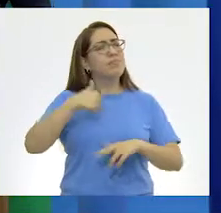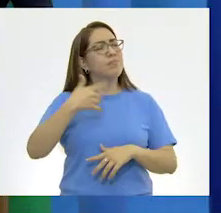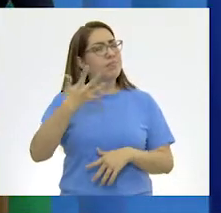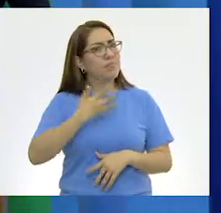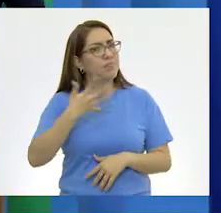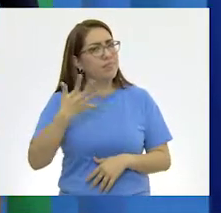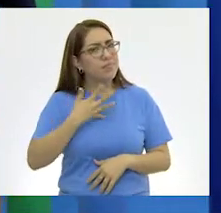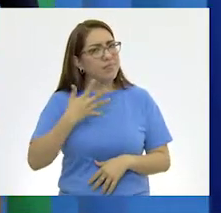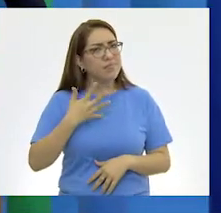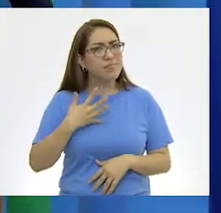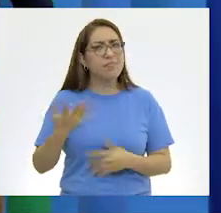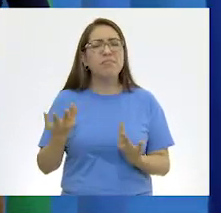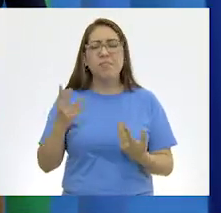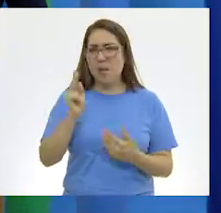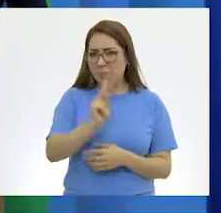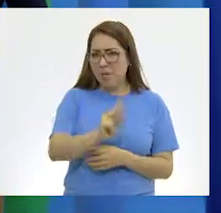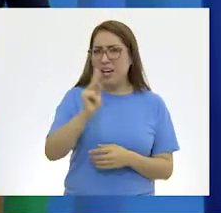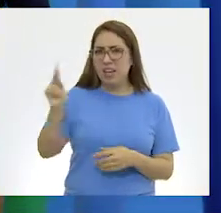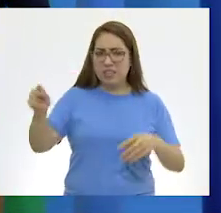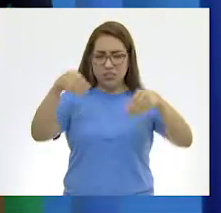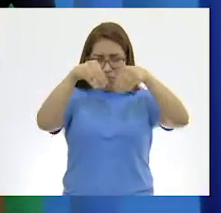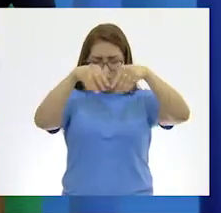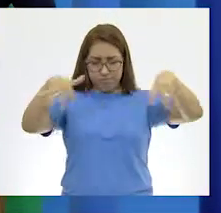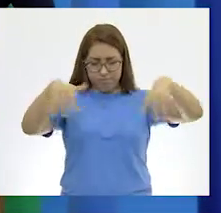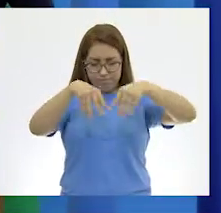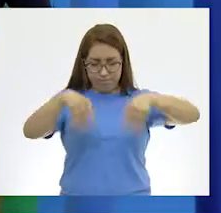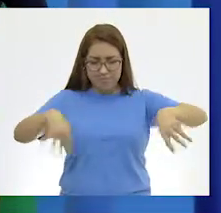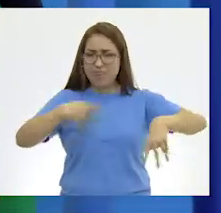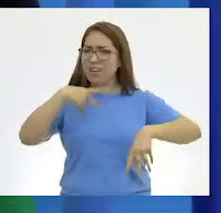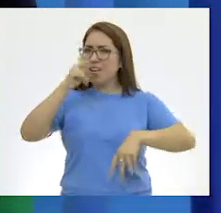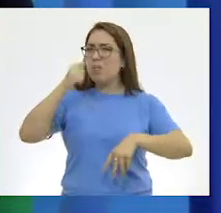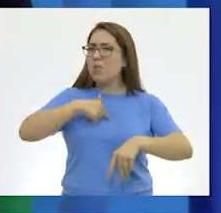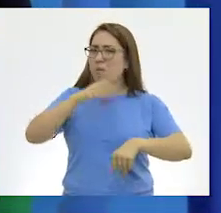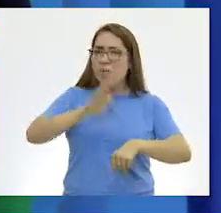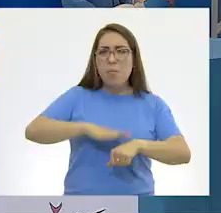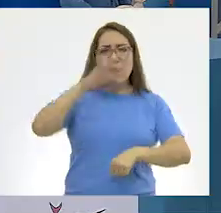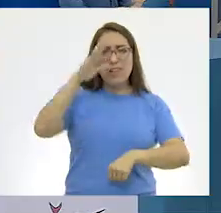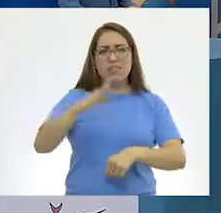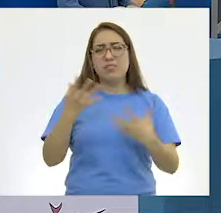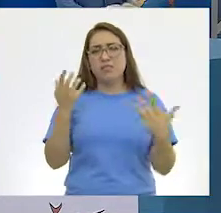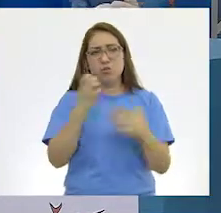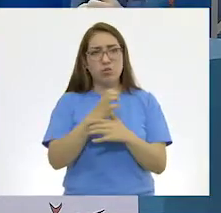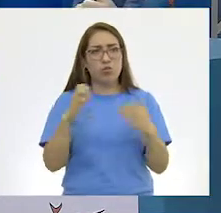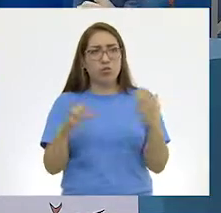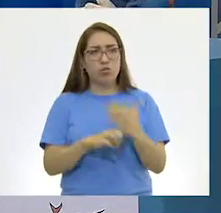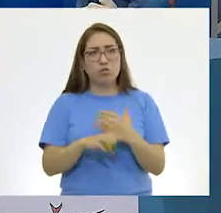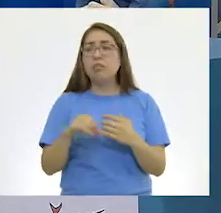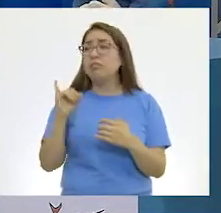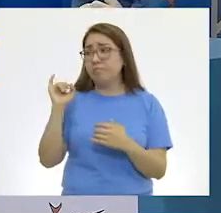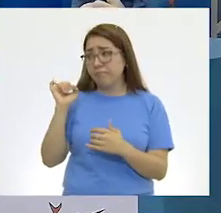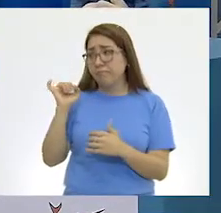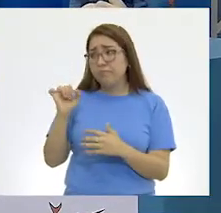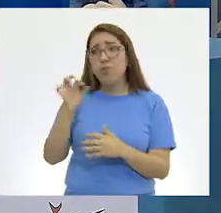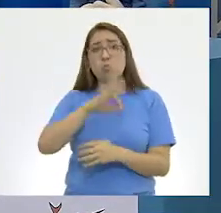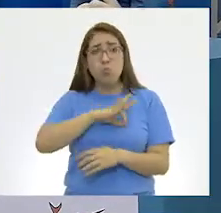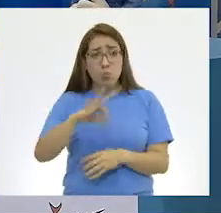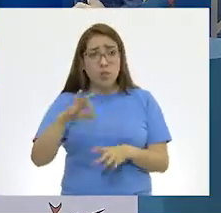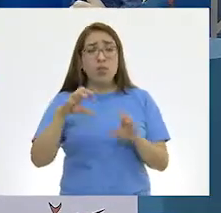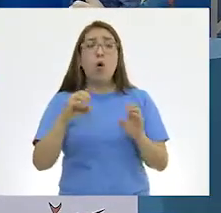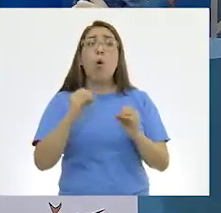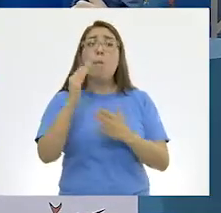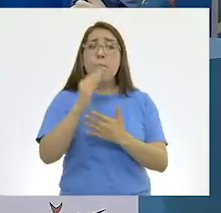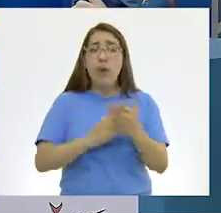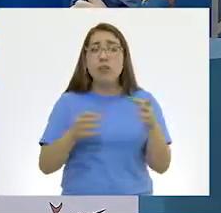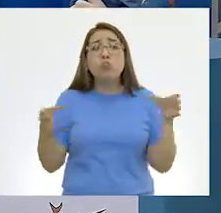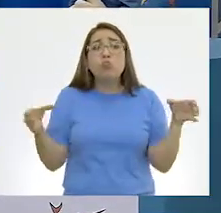conceptual un poco parecido a ese, pero me salieron más elementos. O también puede ser menos, ¿verdad? Ah, ok,